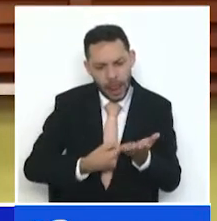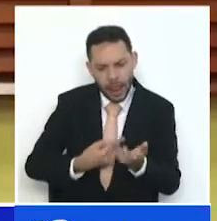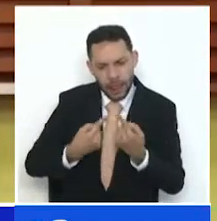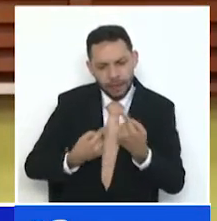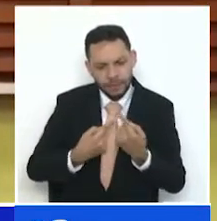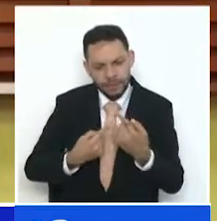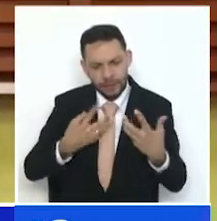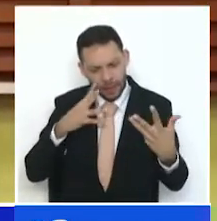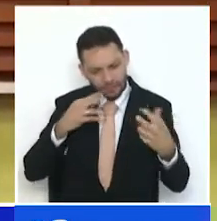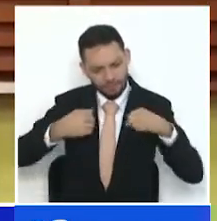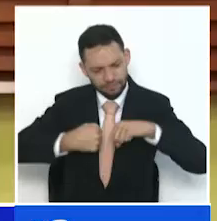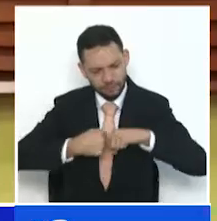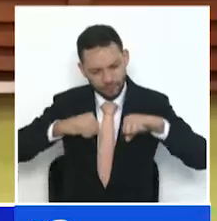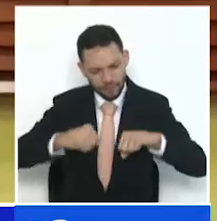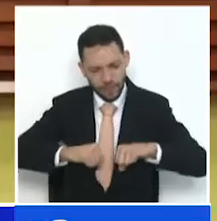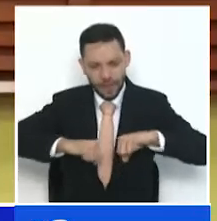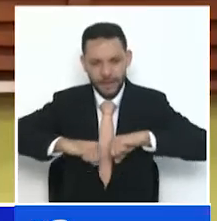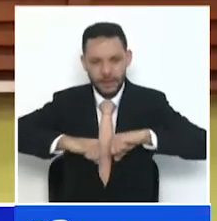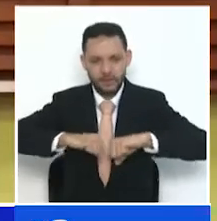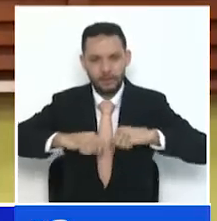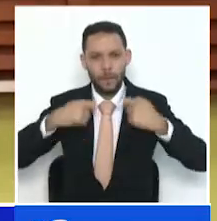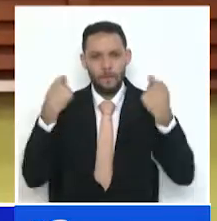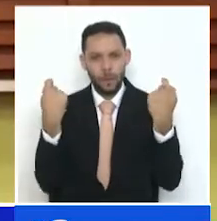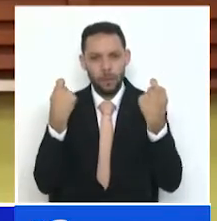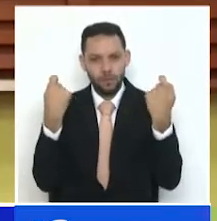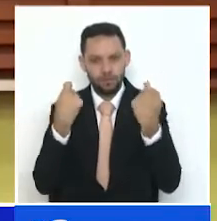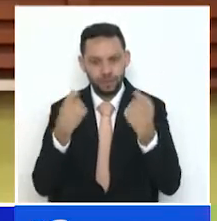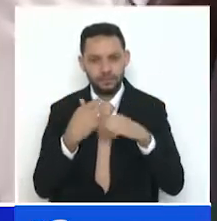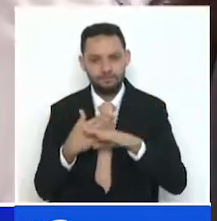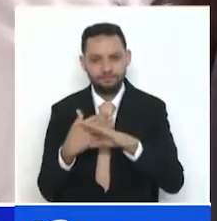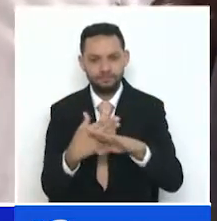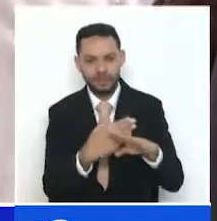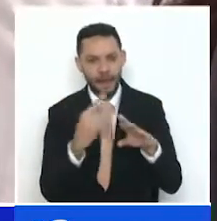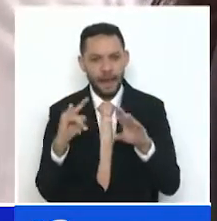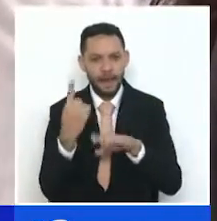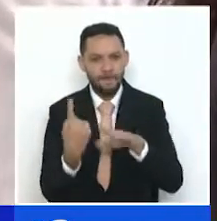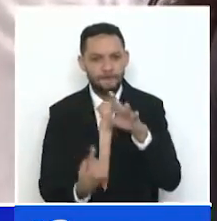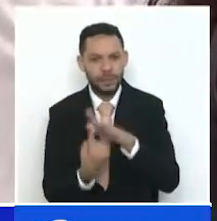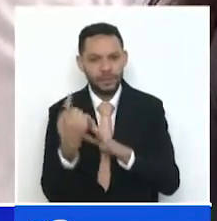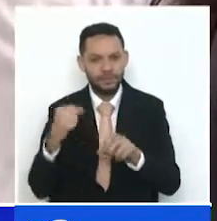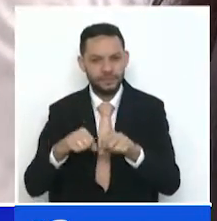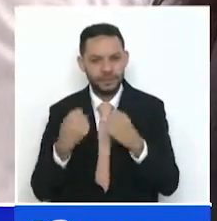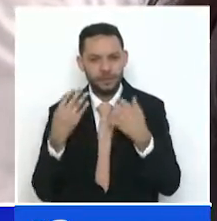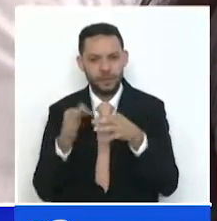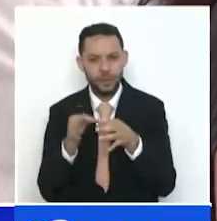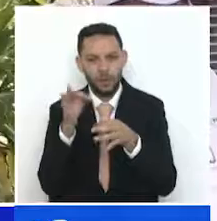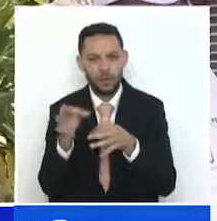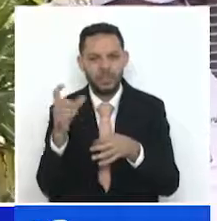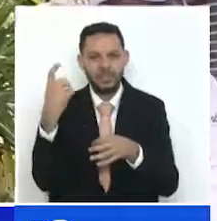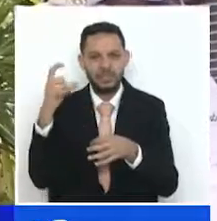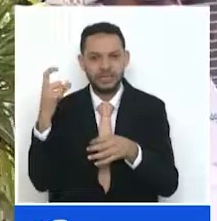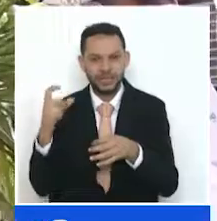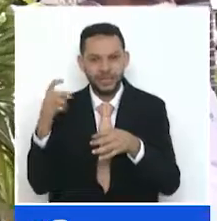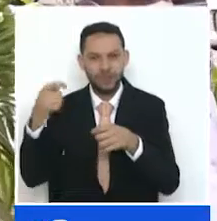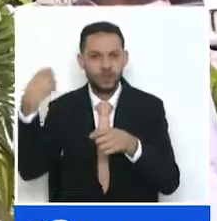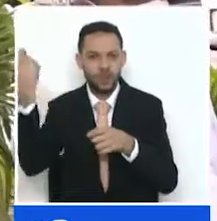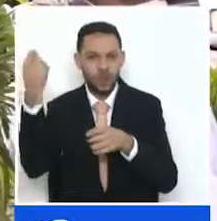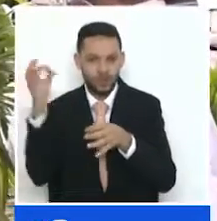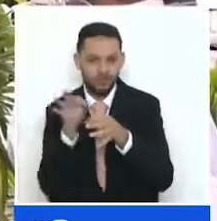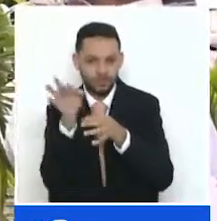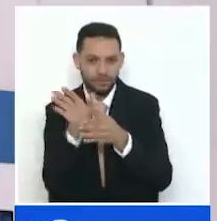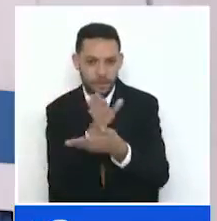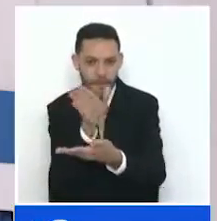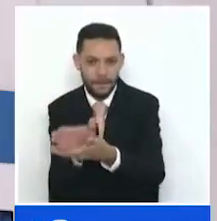con el objetivo de poder prevenir esas conductas delictivas. La gobernación priorizará los municipios de Chinchiná y La Dorada en este